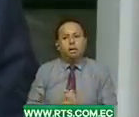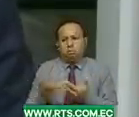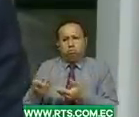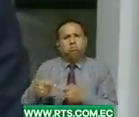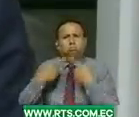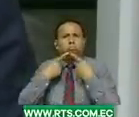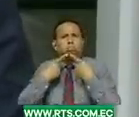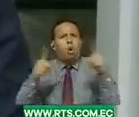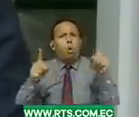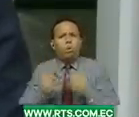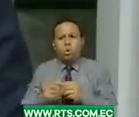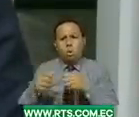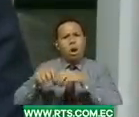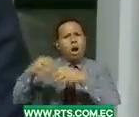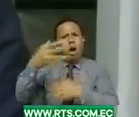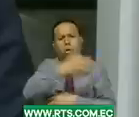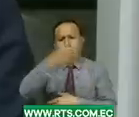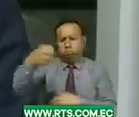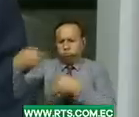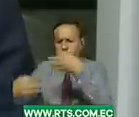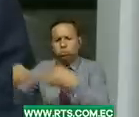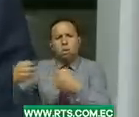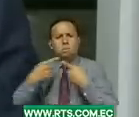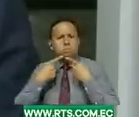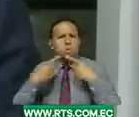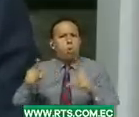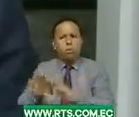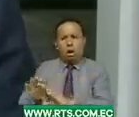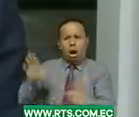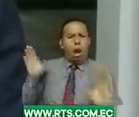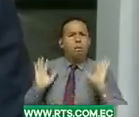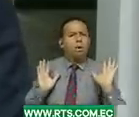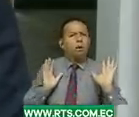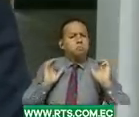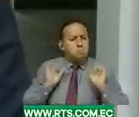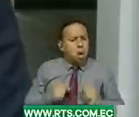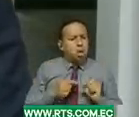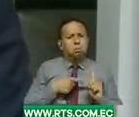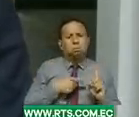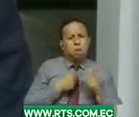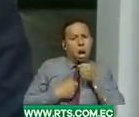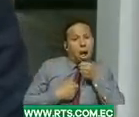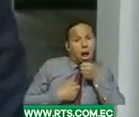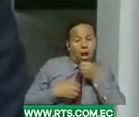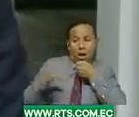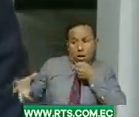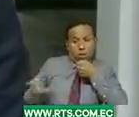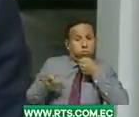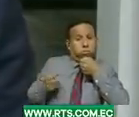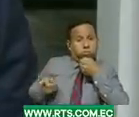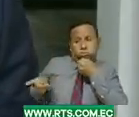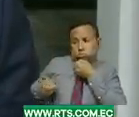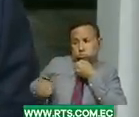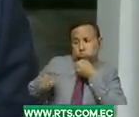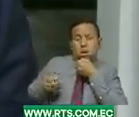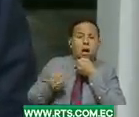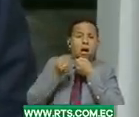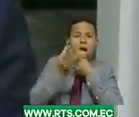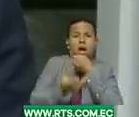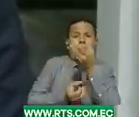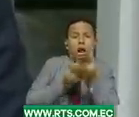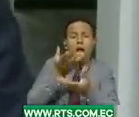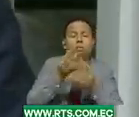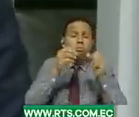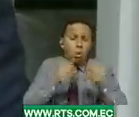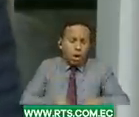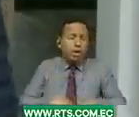las audiencias son públicas. En ese caso, se tiene que dejar a la inferencia de quien recibe la información